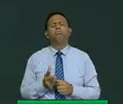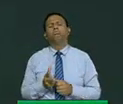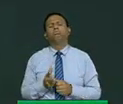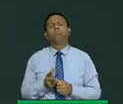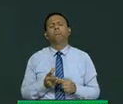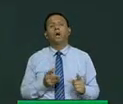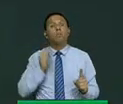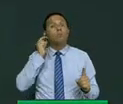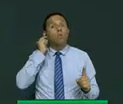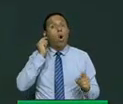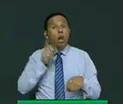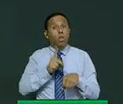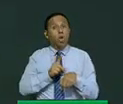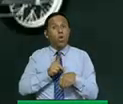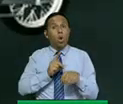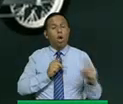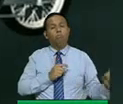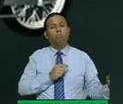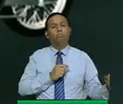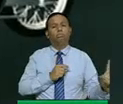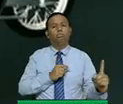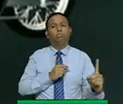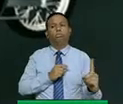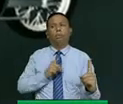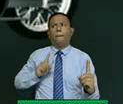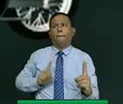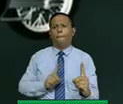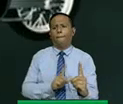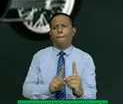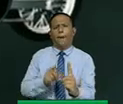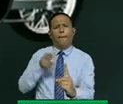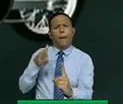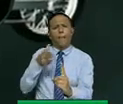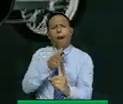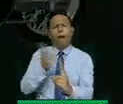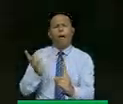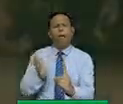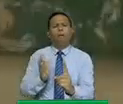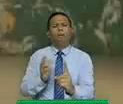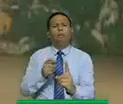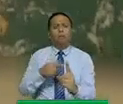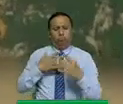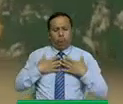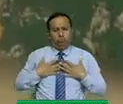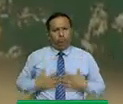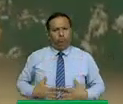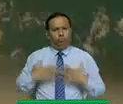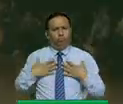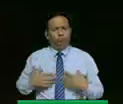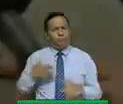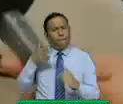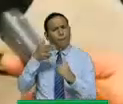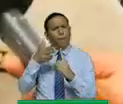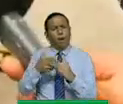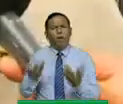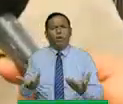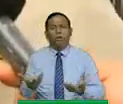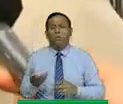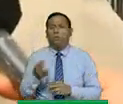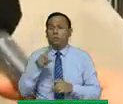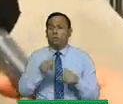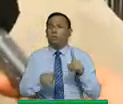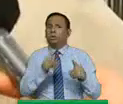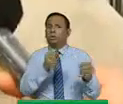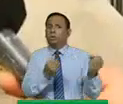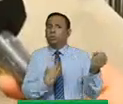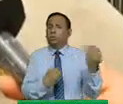cogido y se le ha adelantado a la doctora y ahí le ha pegado 2 tiros. Dice que ha sido de la parte del tórax para abajo, los 2 tiros. Y varias personas que aquí le apoyan